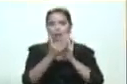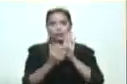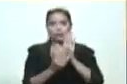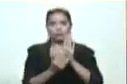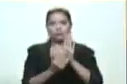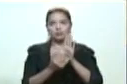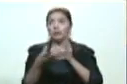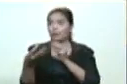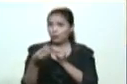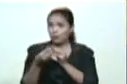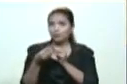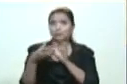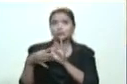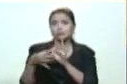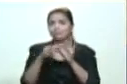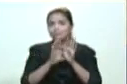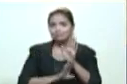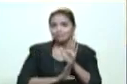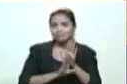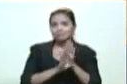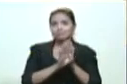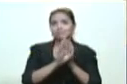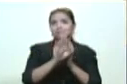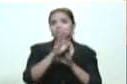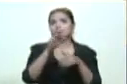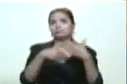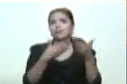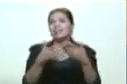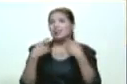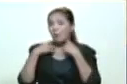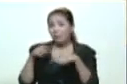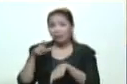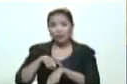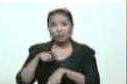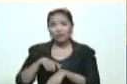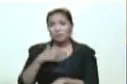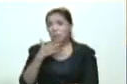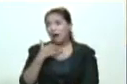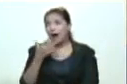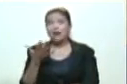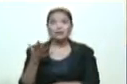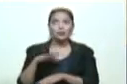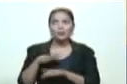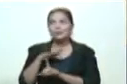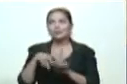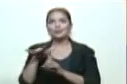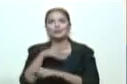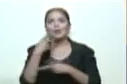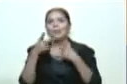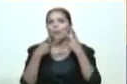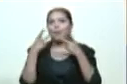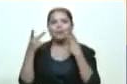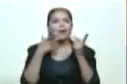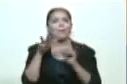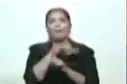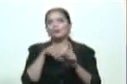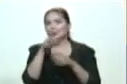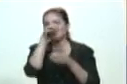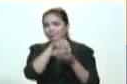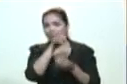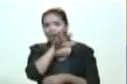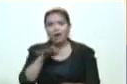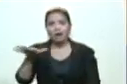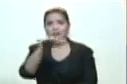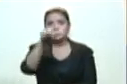Hagámoslo juntos, recuperemos, si hemos perdido algún tiempo por circunstancias, por coyunturas políticas, por situaciones internas en